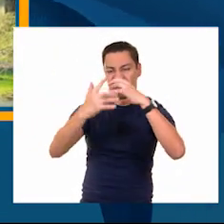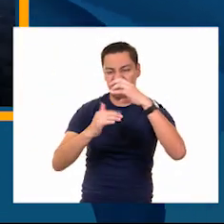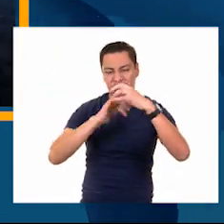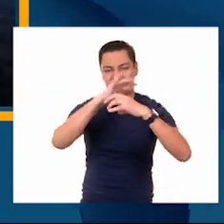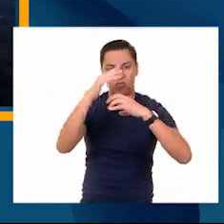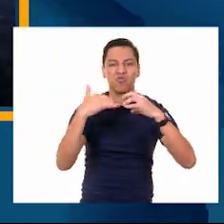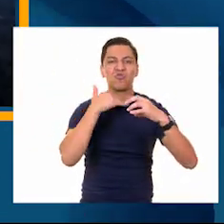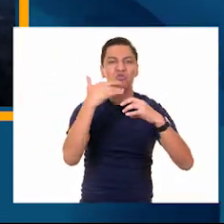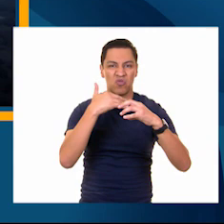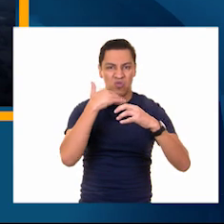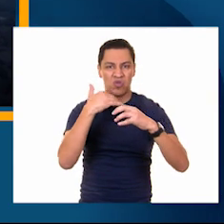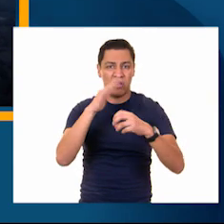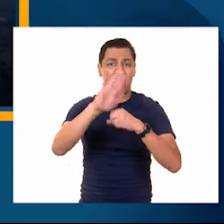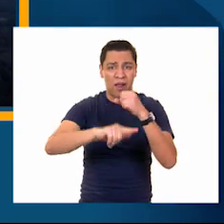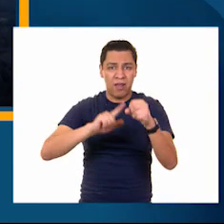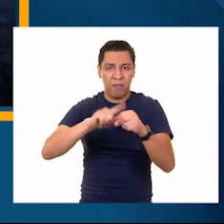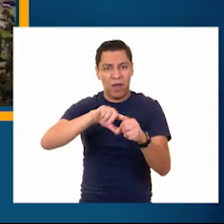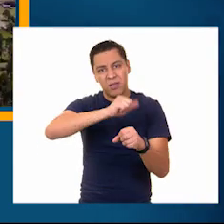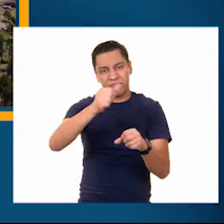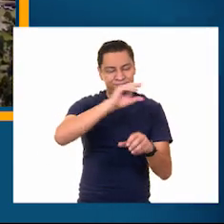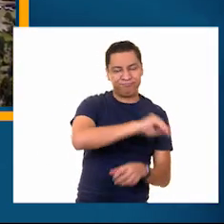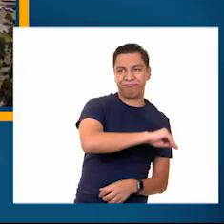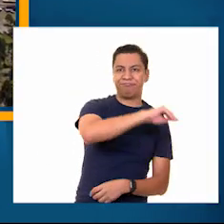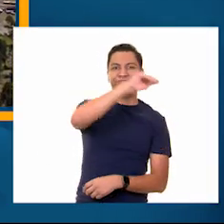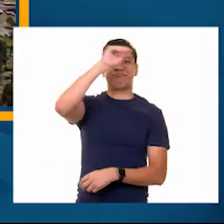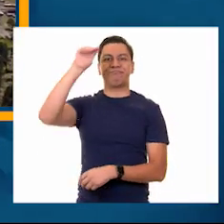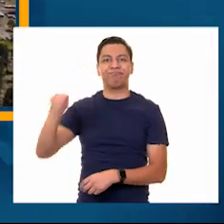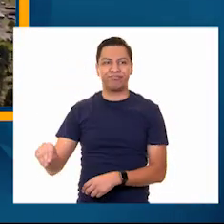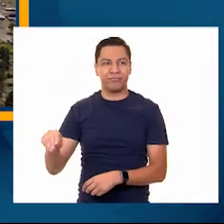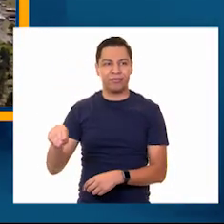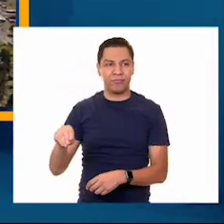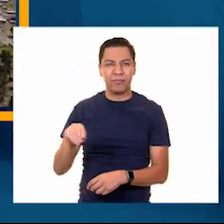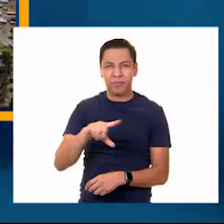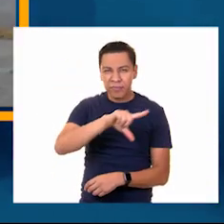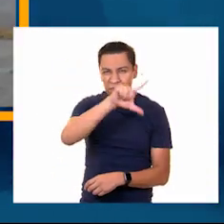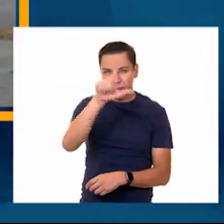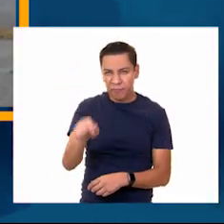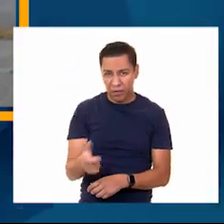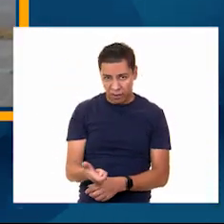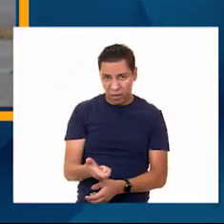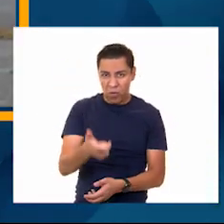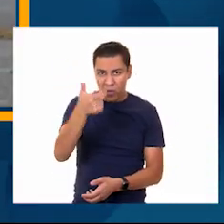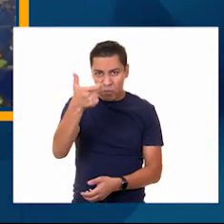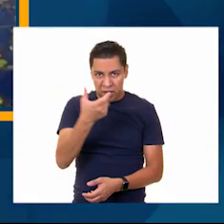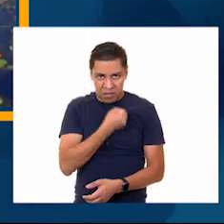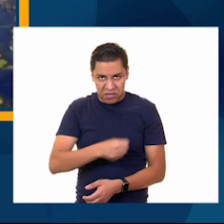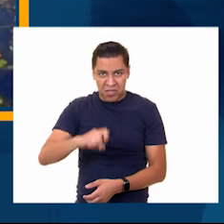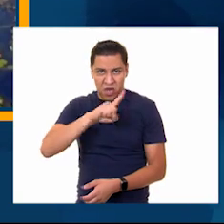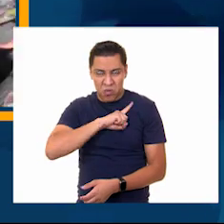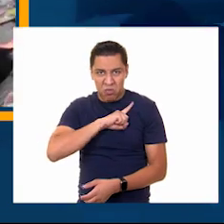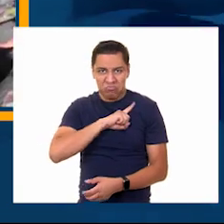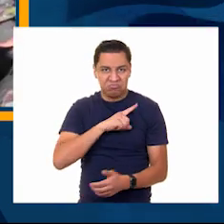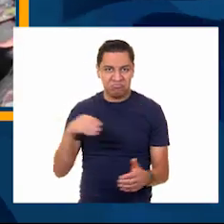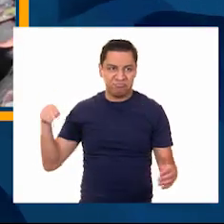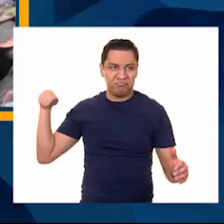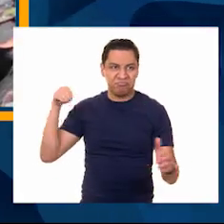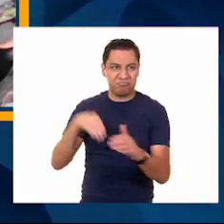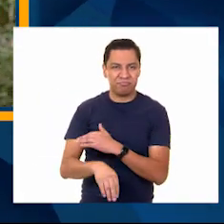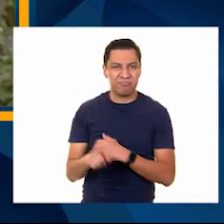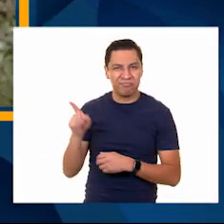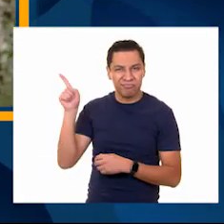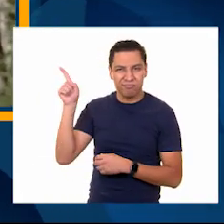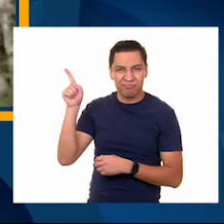ecosistemas. Destruir las zonas boscosas también afecta el desarrollo económico y la salud de las comunidades.